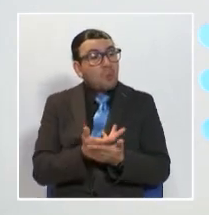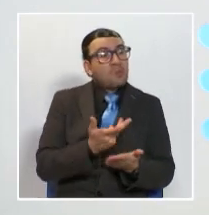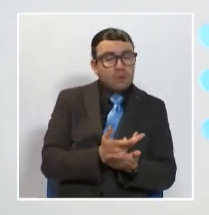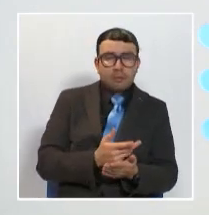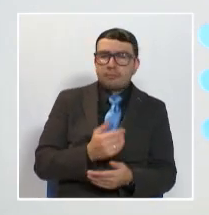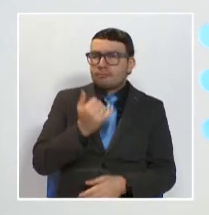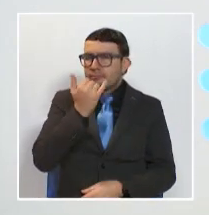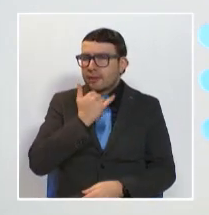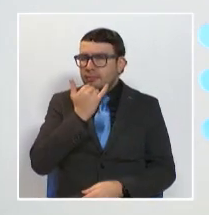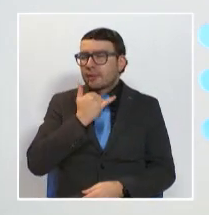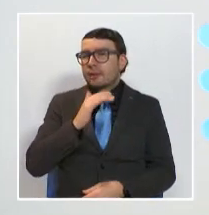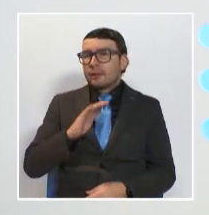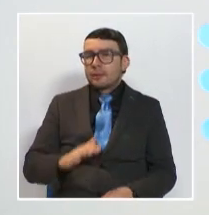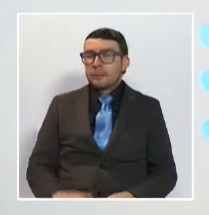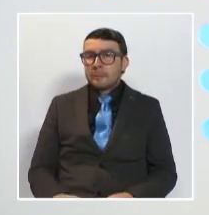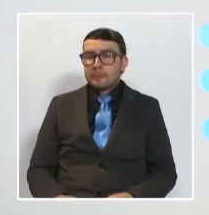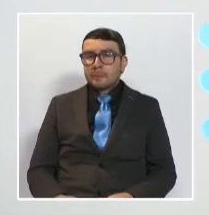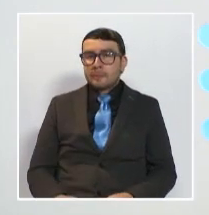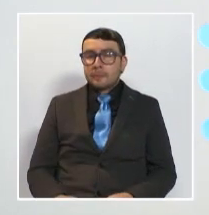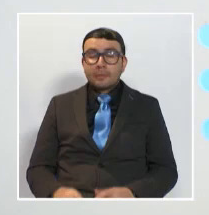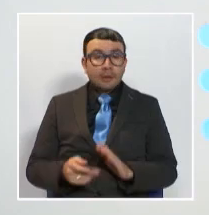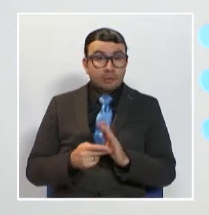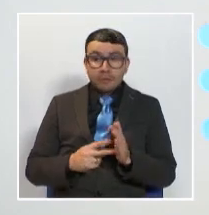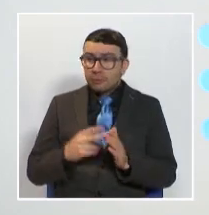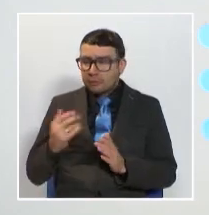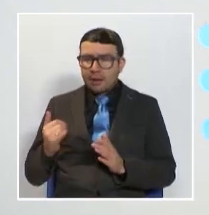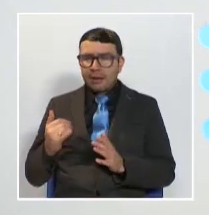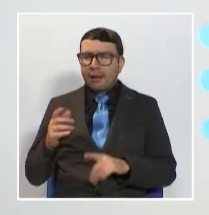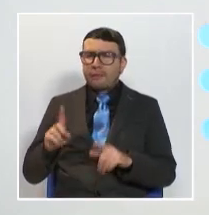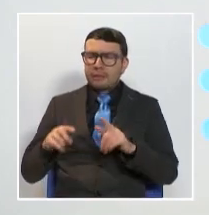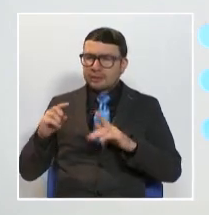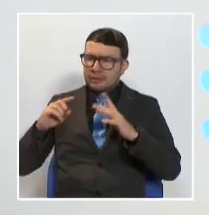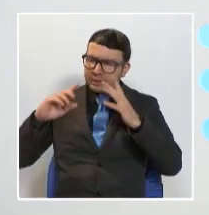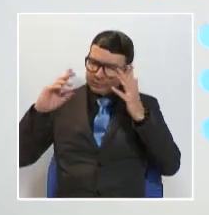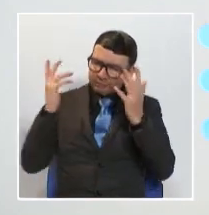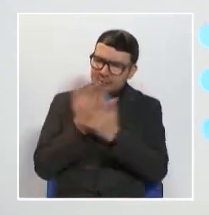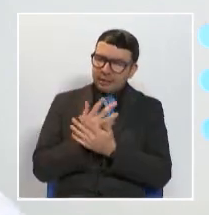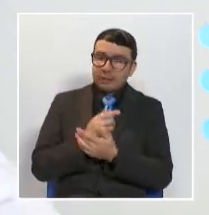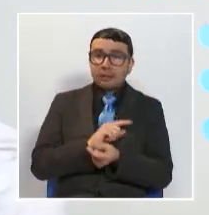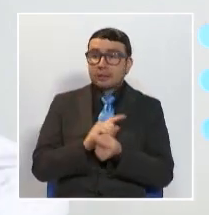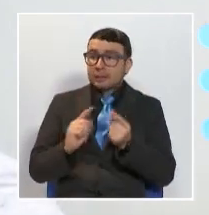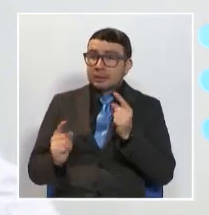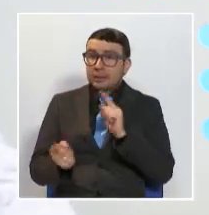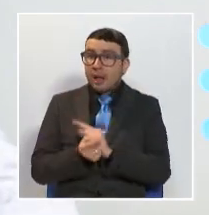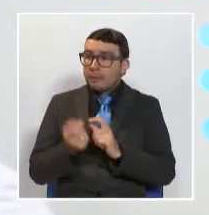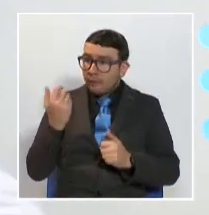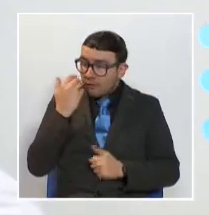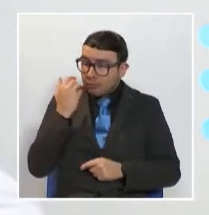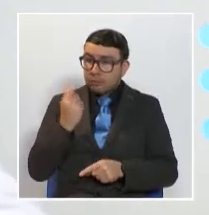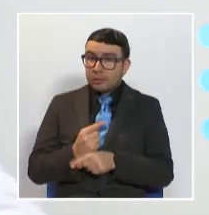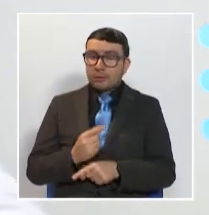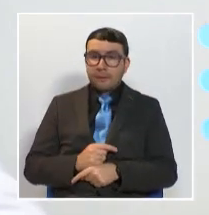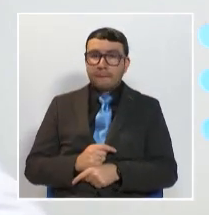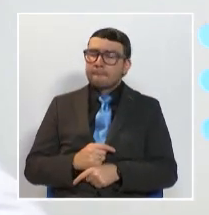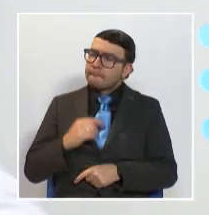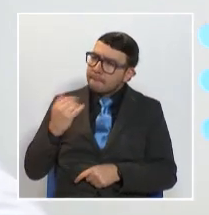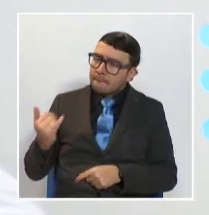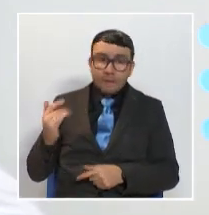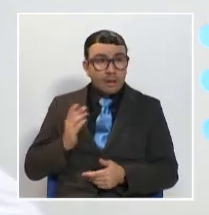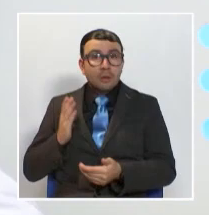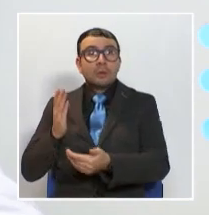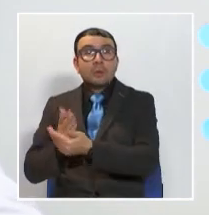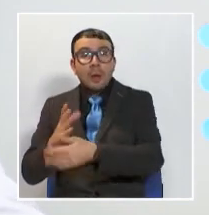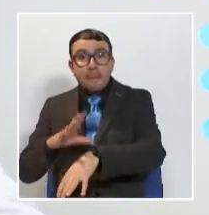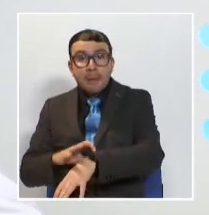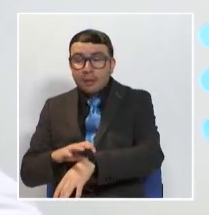diagnóstico, y entonces desvirtúan, cambian el curso de la enfermedad, y entonces van donde el dermatólogo, y